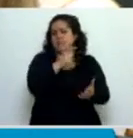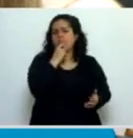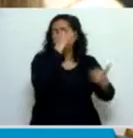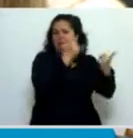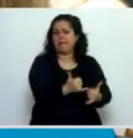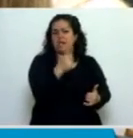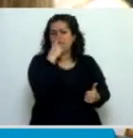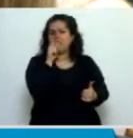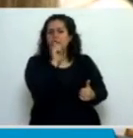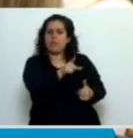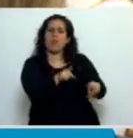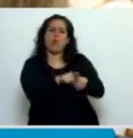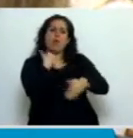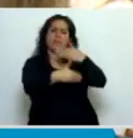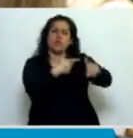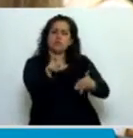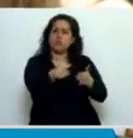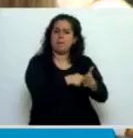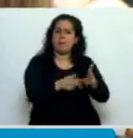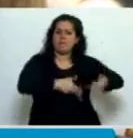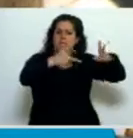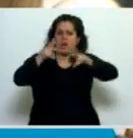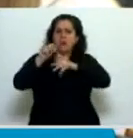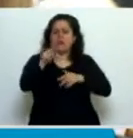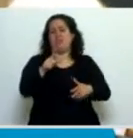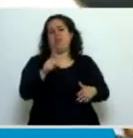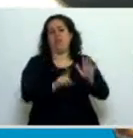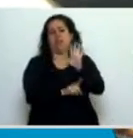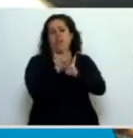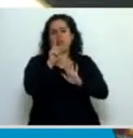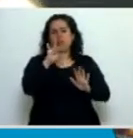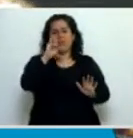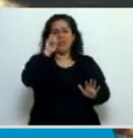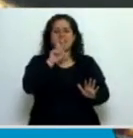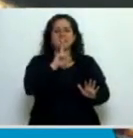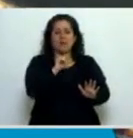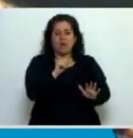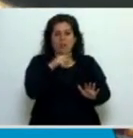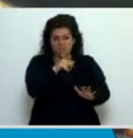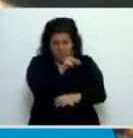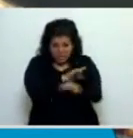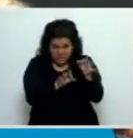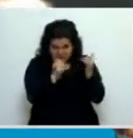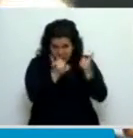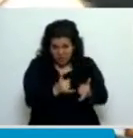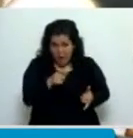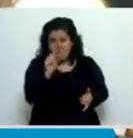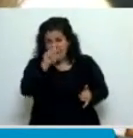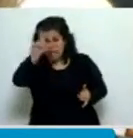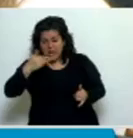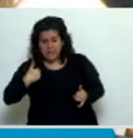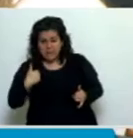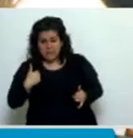posee intereses en desarrollos inmobiliarios en el Nordelta. ¿Esto es estratégico para la Argentina? ¿Cuál es